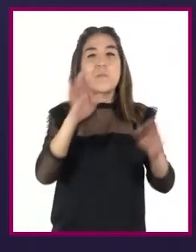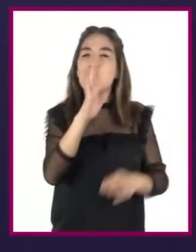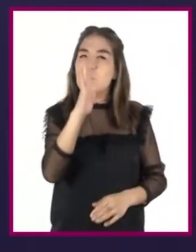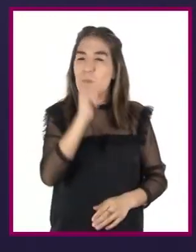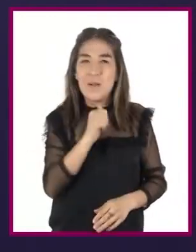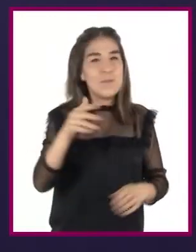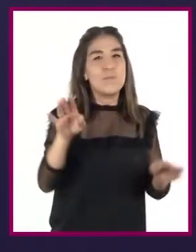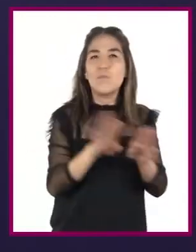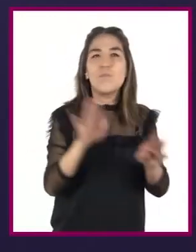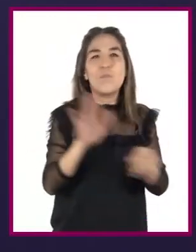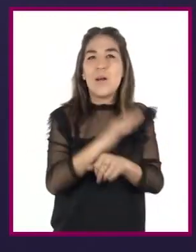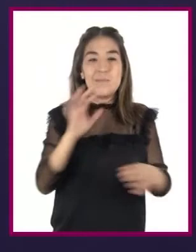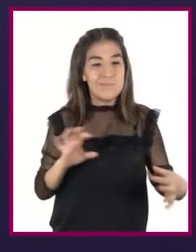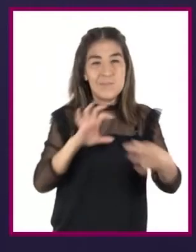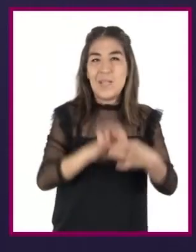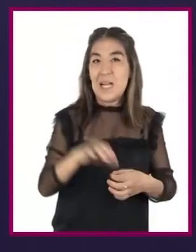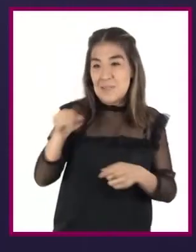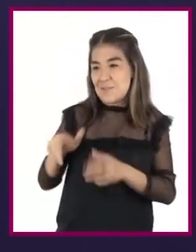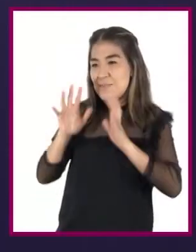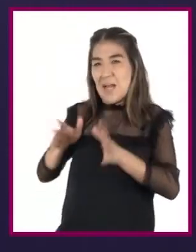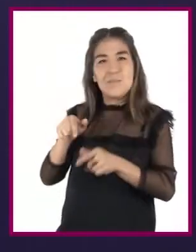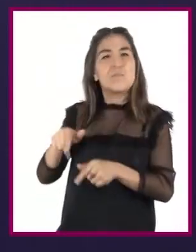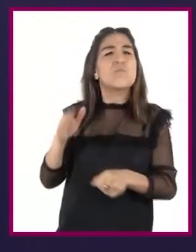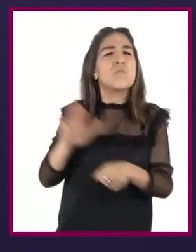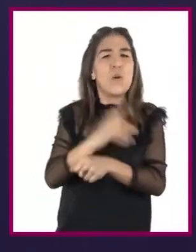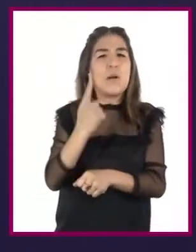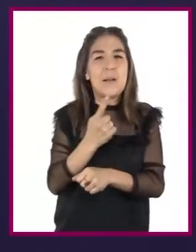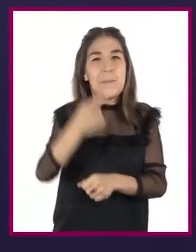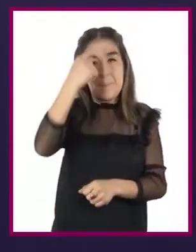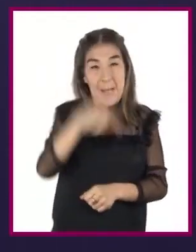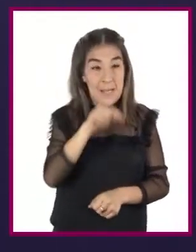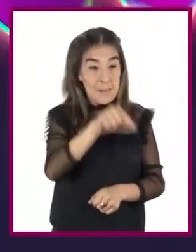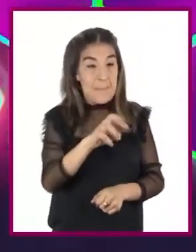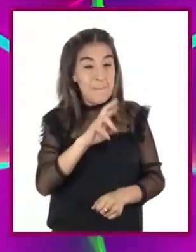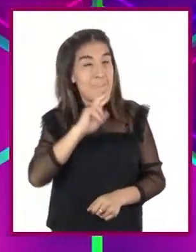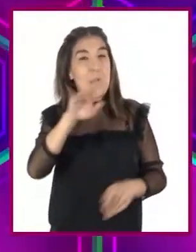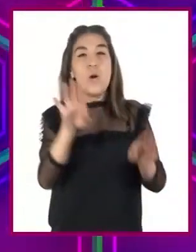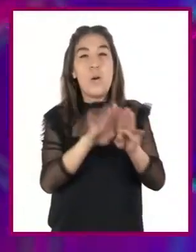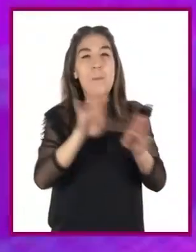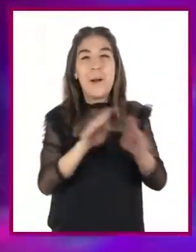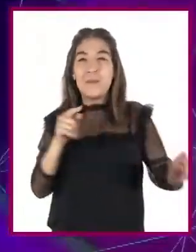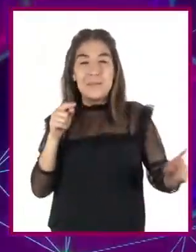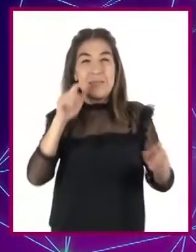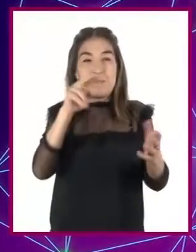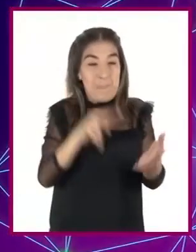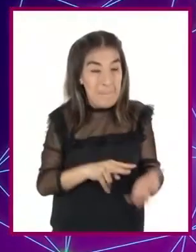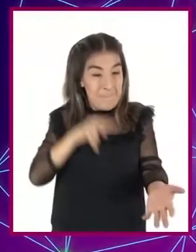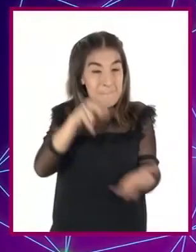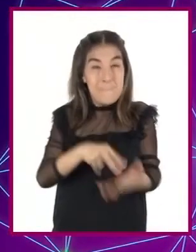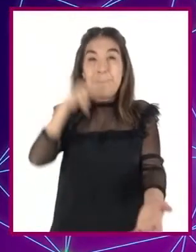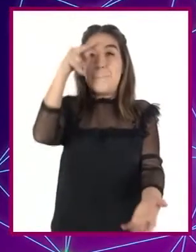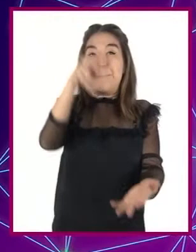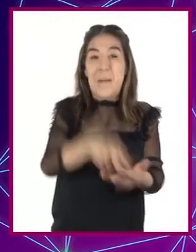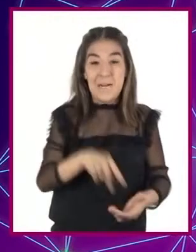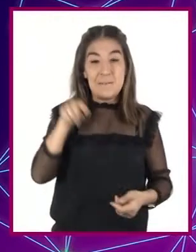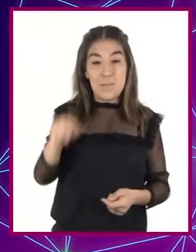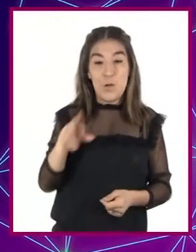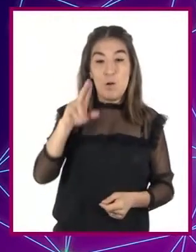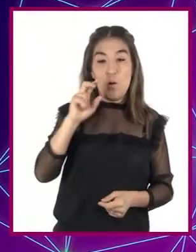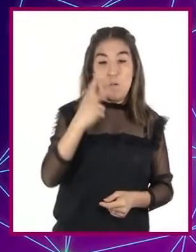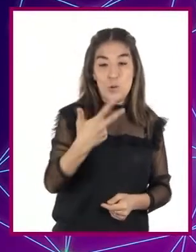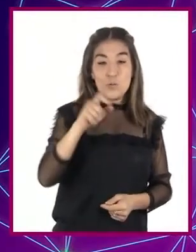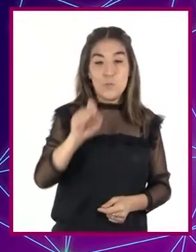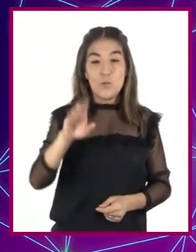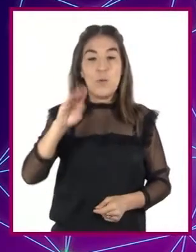a los intervalos ya establecidos, porque para mejorar la marca tendrá que dar un salto mayor a 8.90